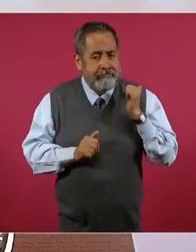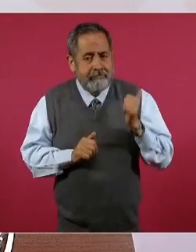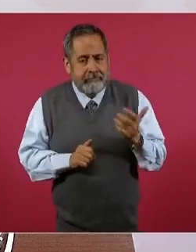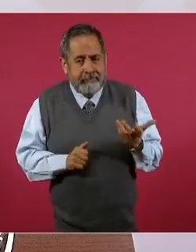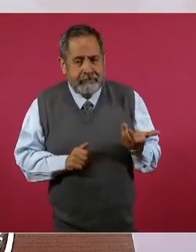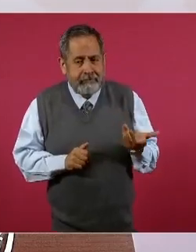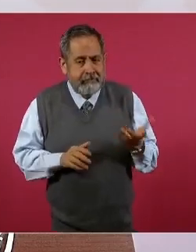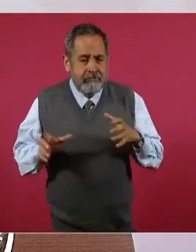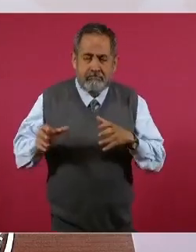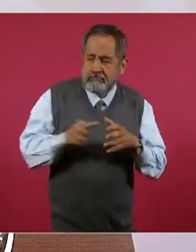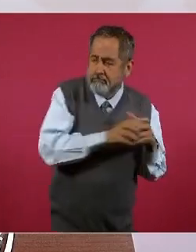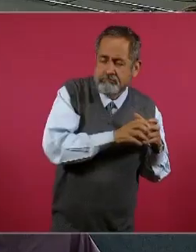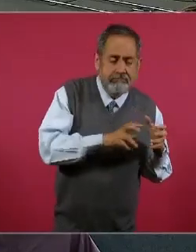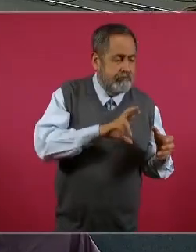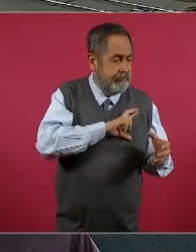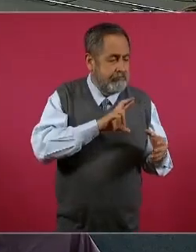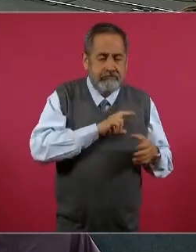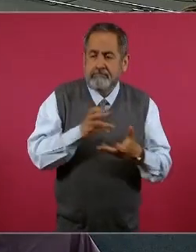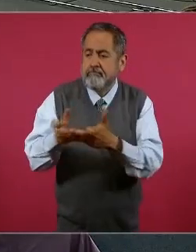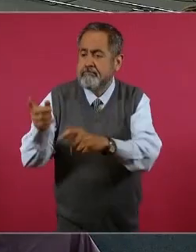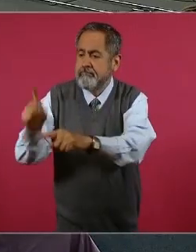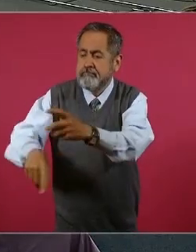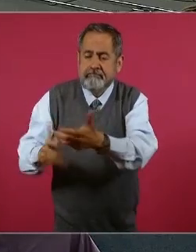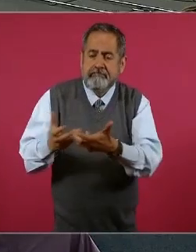para privatizar el ejido,